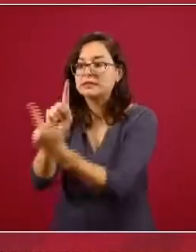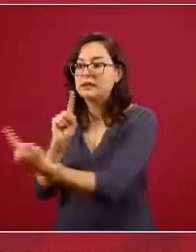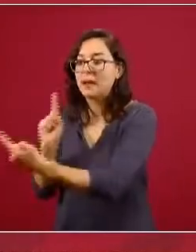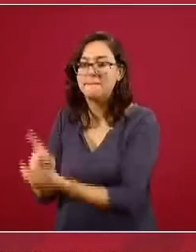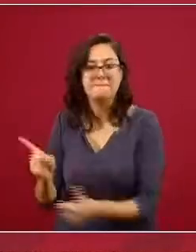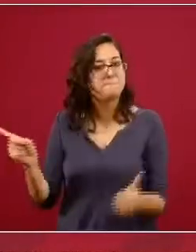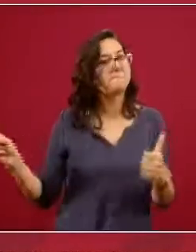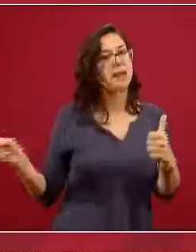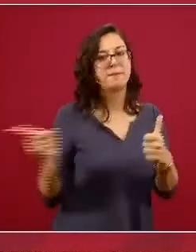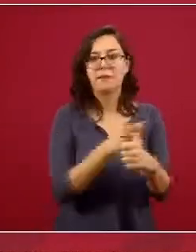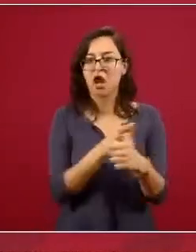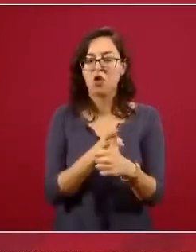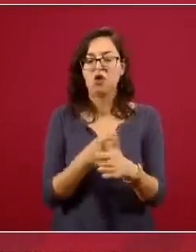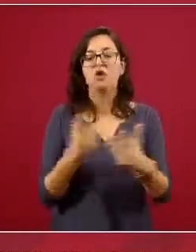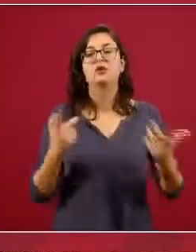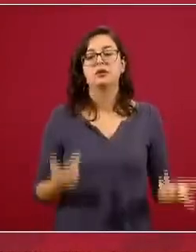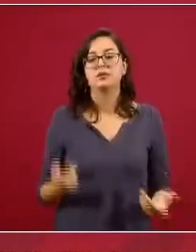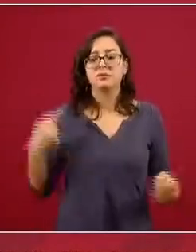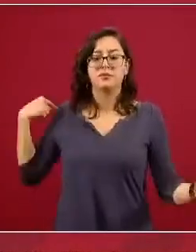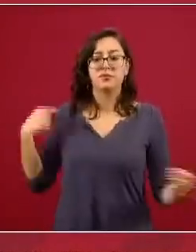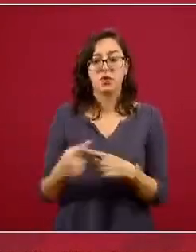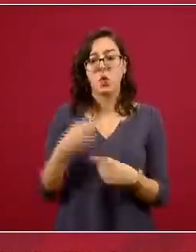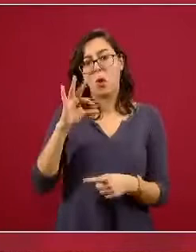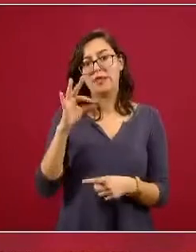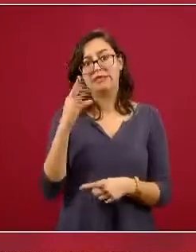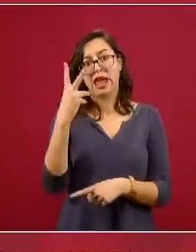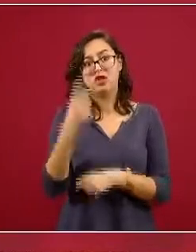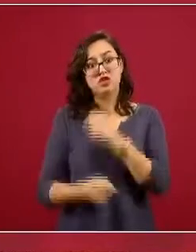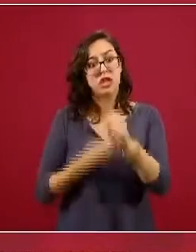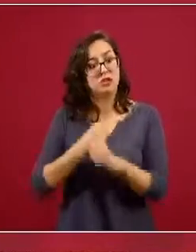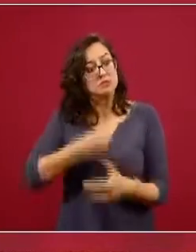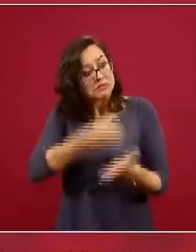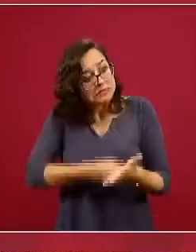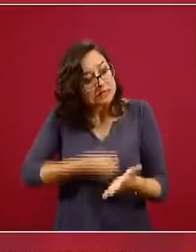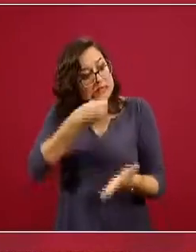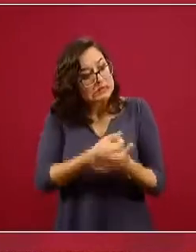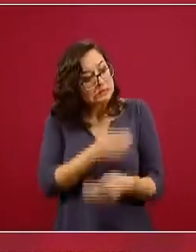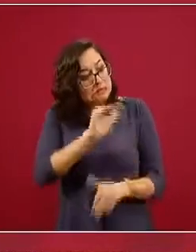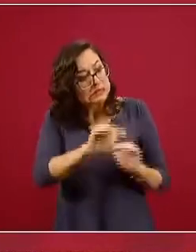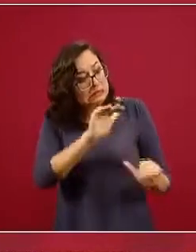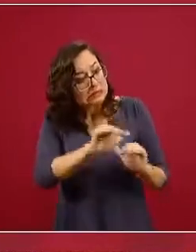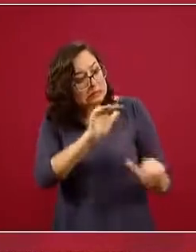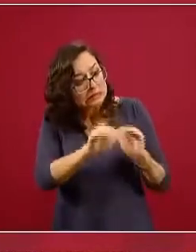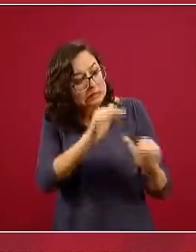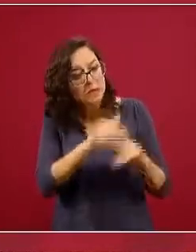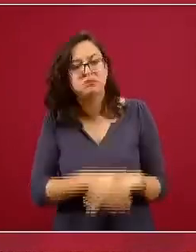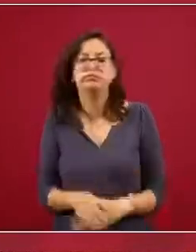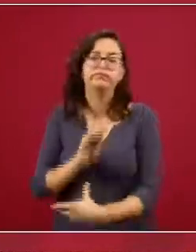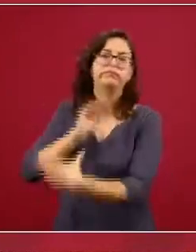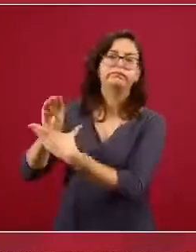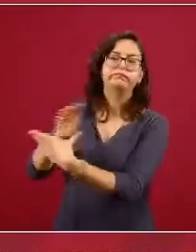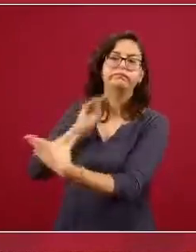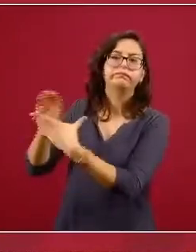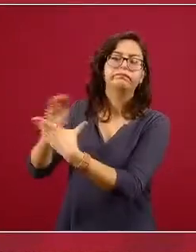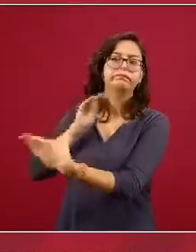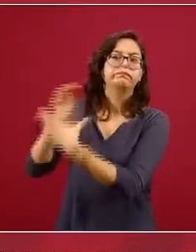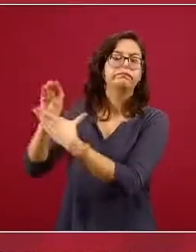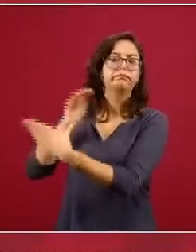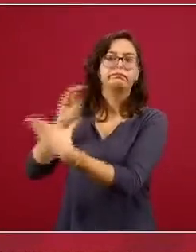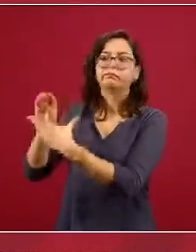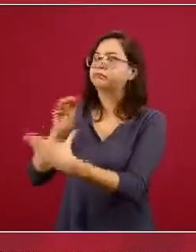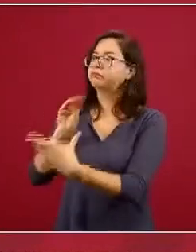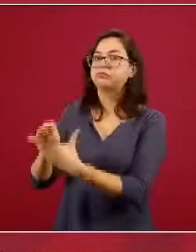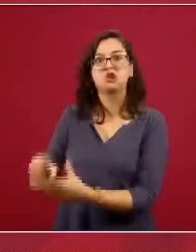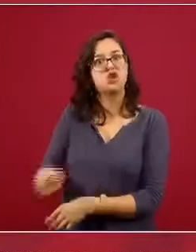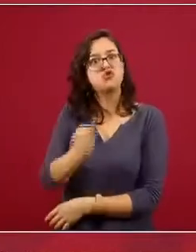casi, pero durante 42 años se ha estado conservando la vigencia de este modelo.